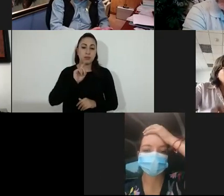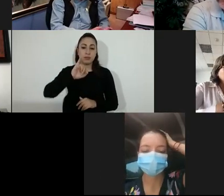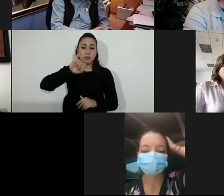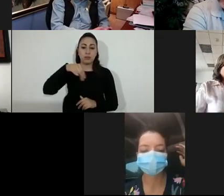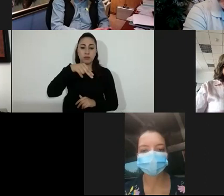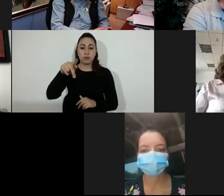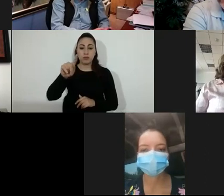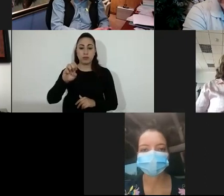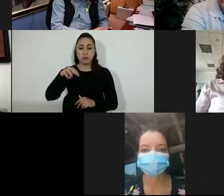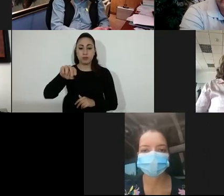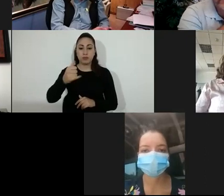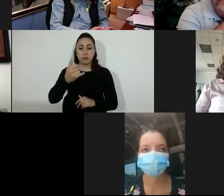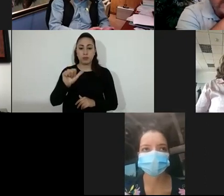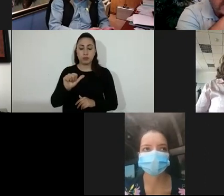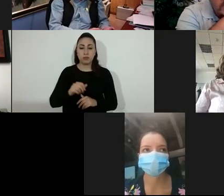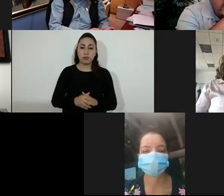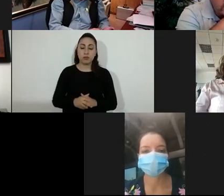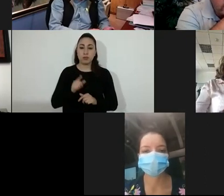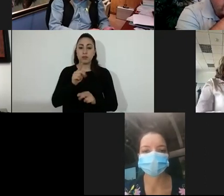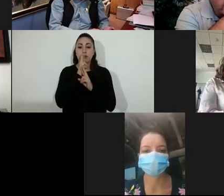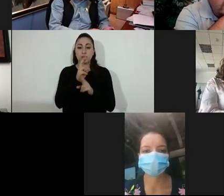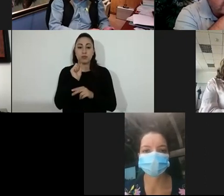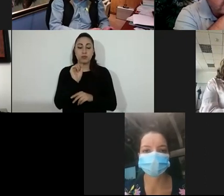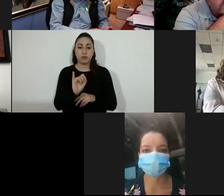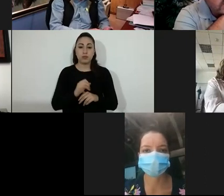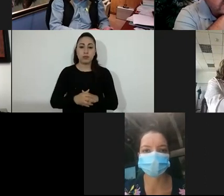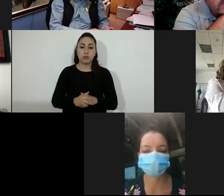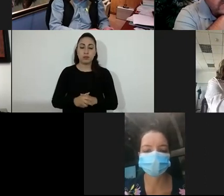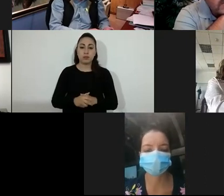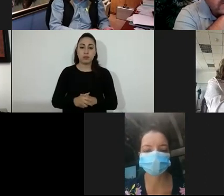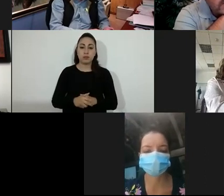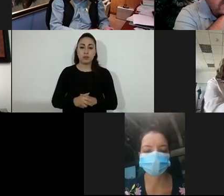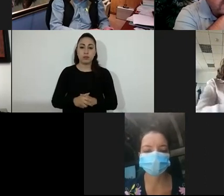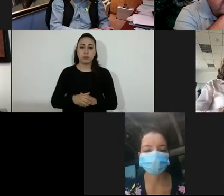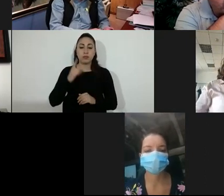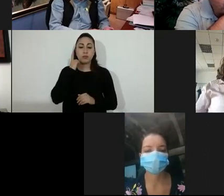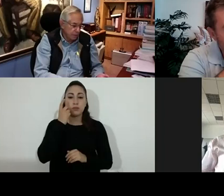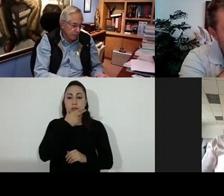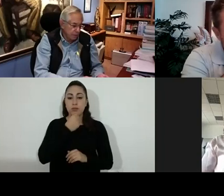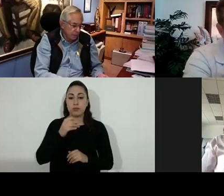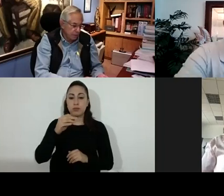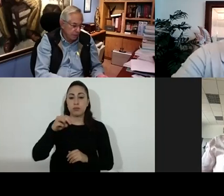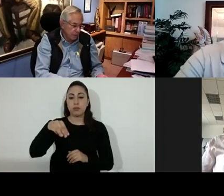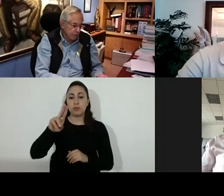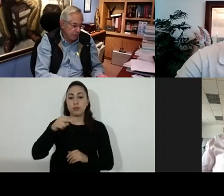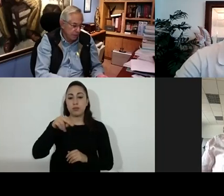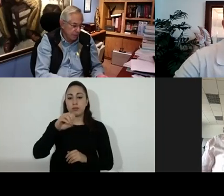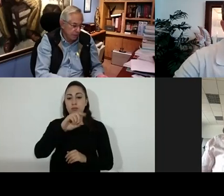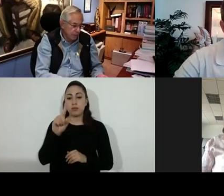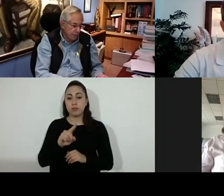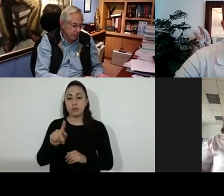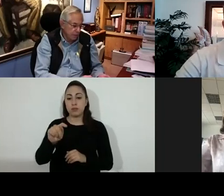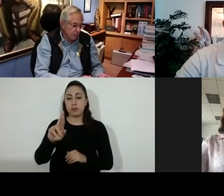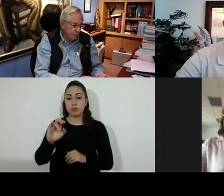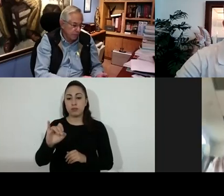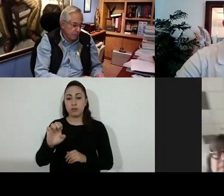Elizabeth Guerrero Maya. Janet Guerrero, a favor. Diputado Francisco Muñoz Trejo. De